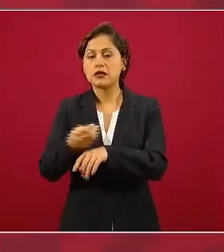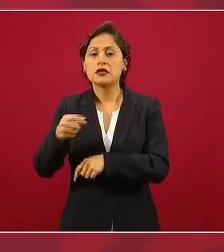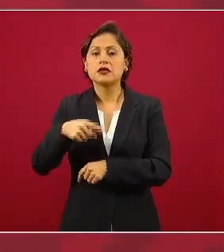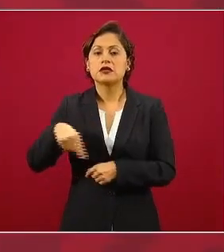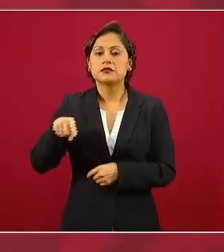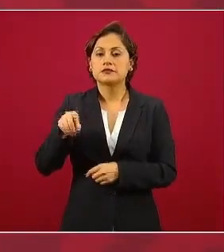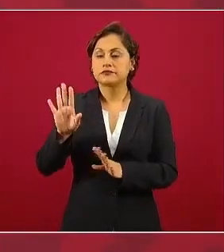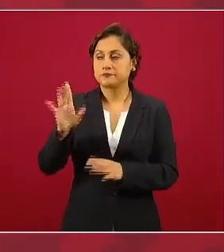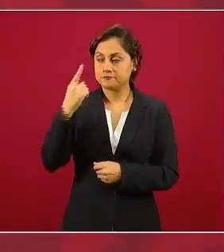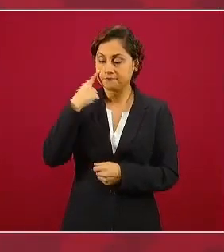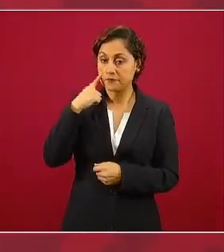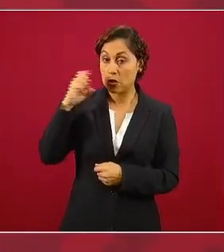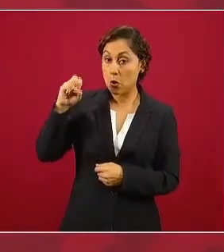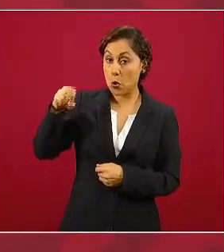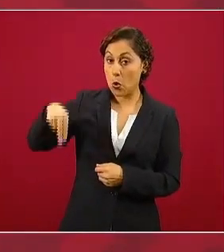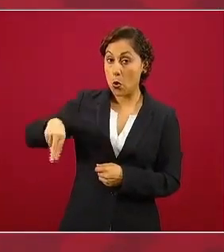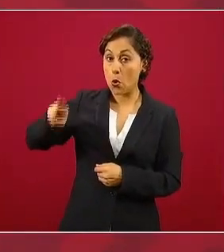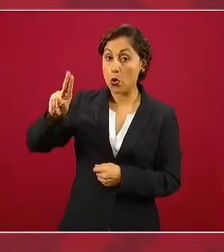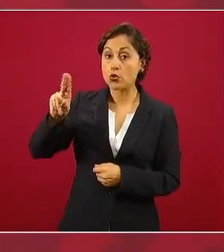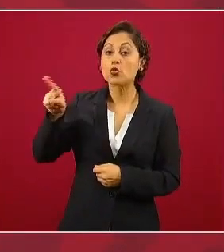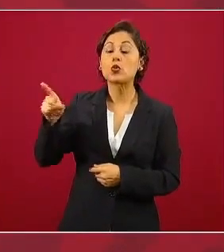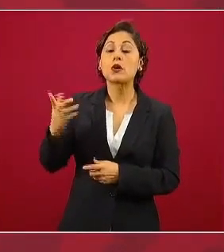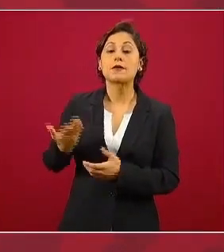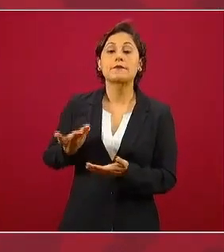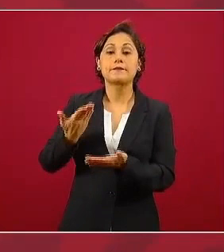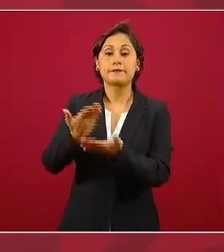está planteando